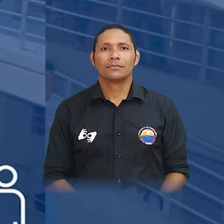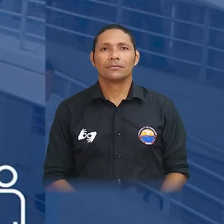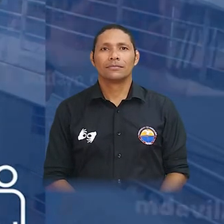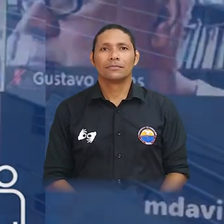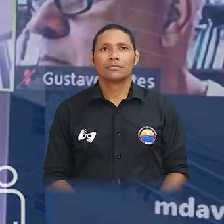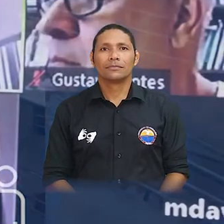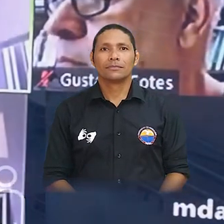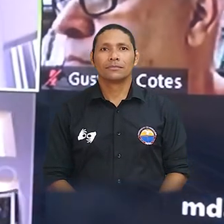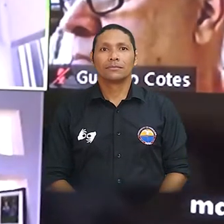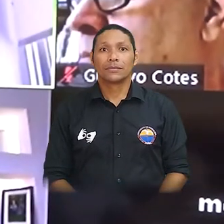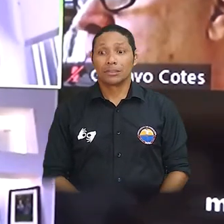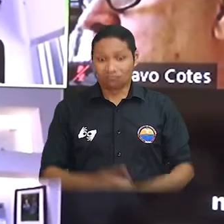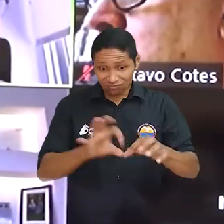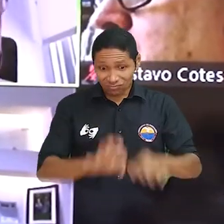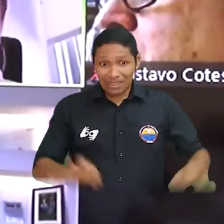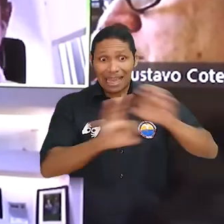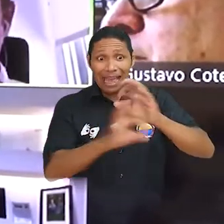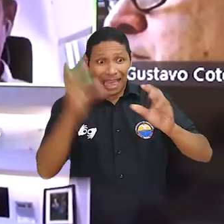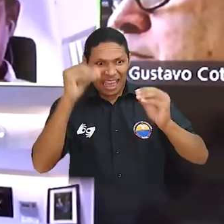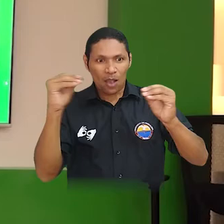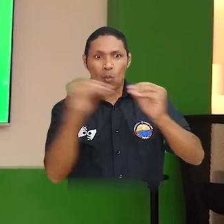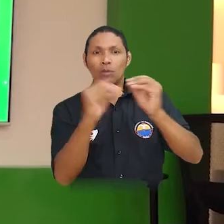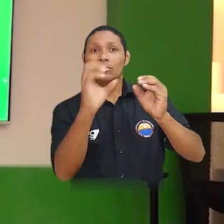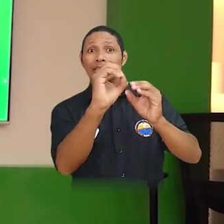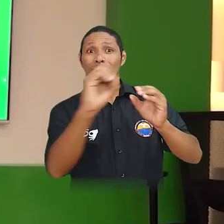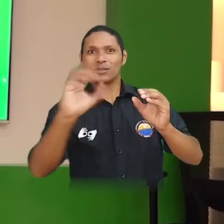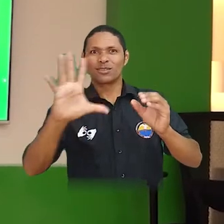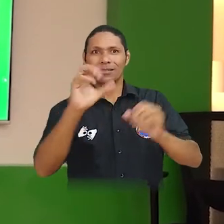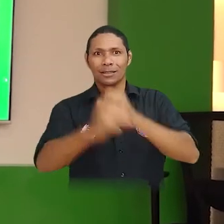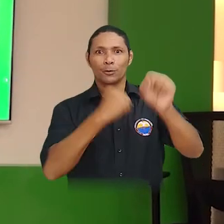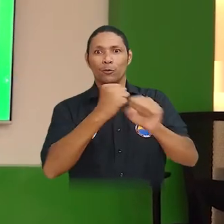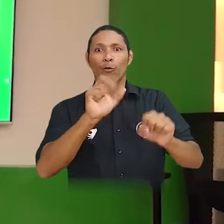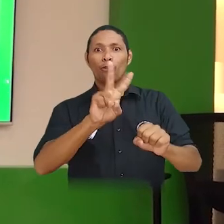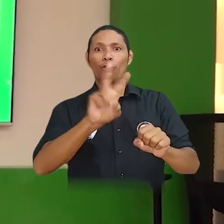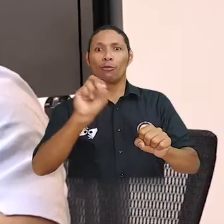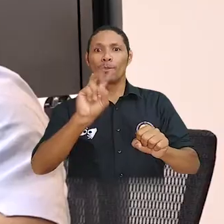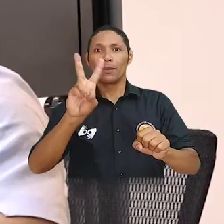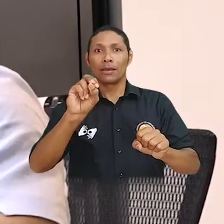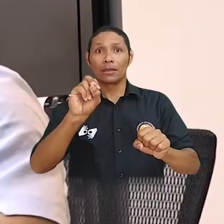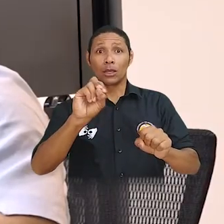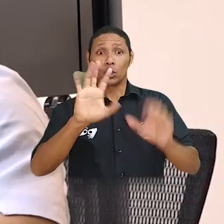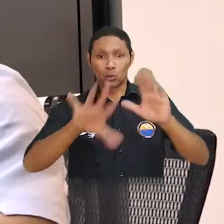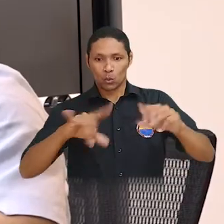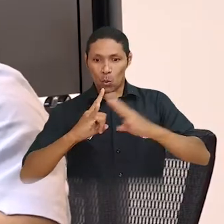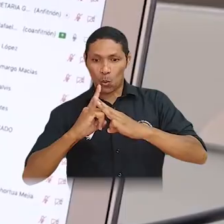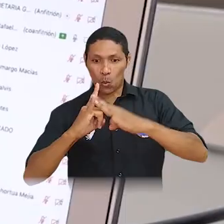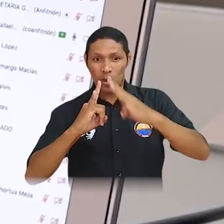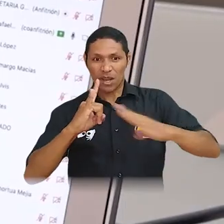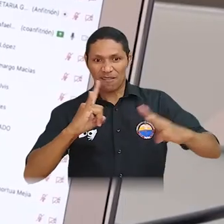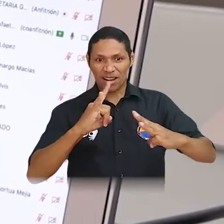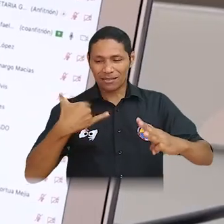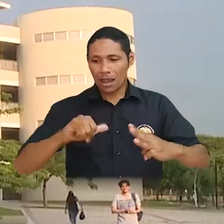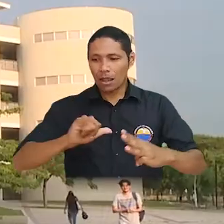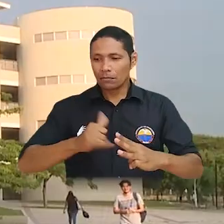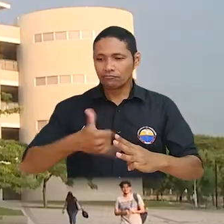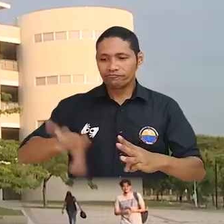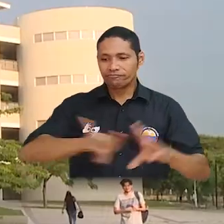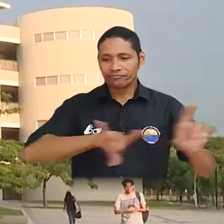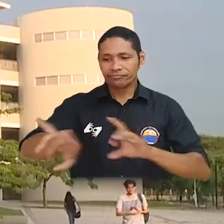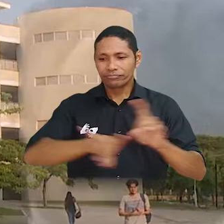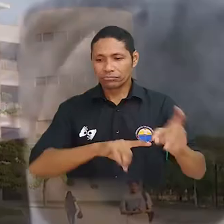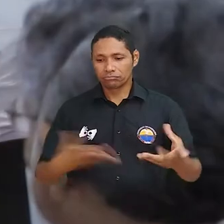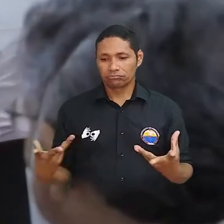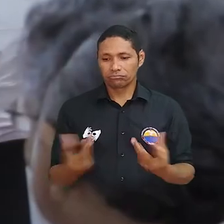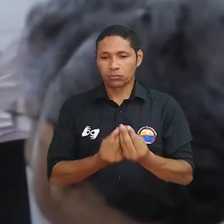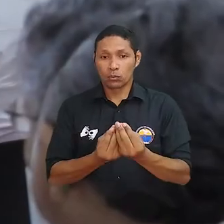En concordancia a lo establecido en el Acuerdo Superior Nº 05 de 2020, la Universidad del Magdalena llevó a cabo la instalación del